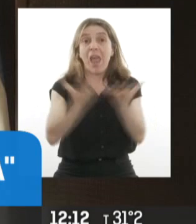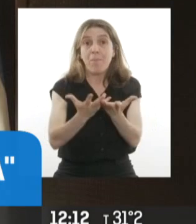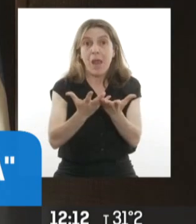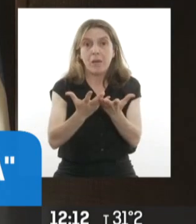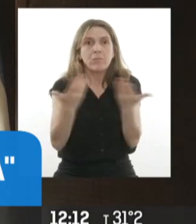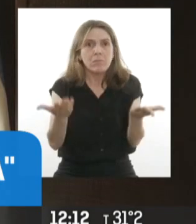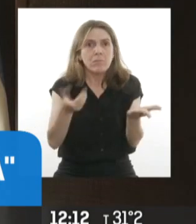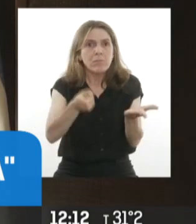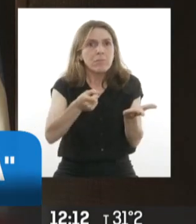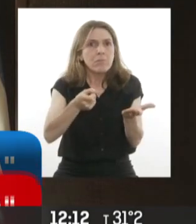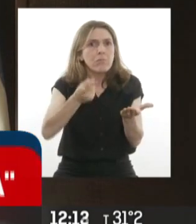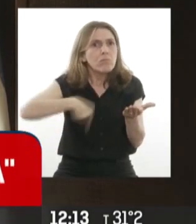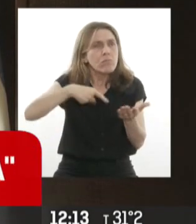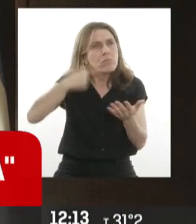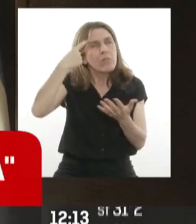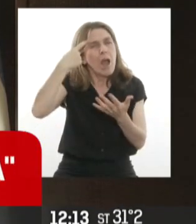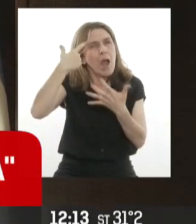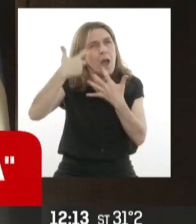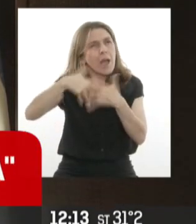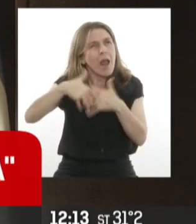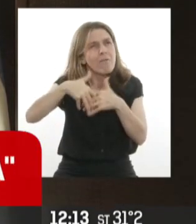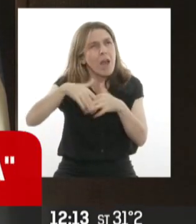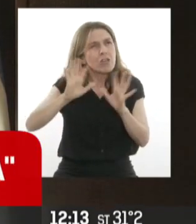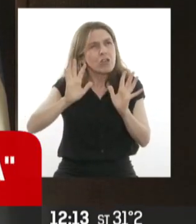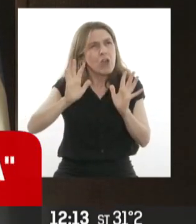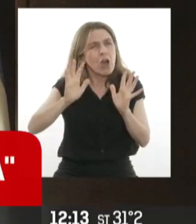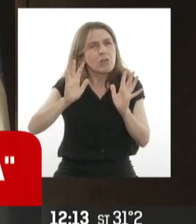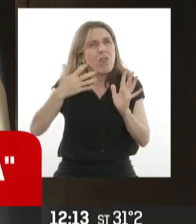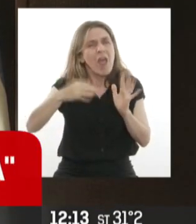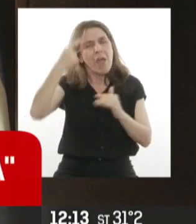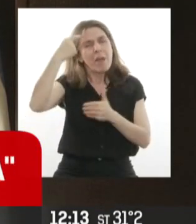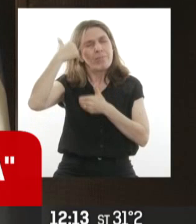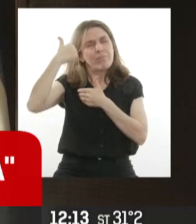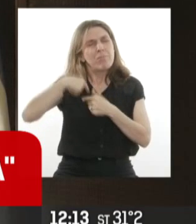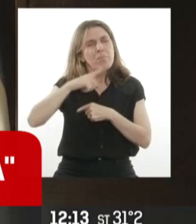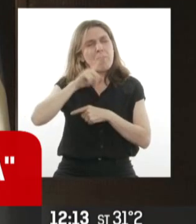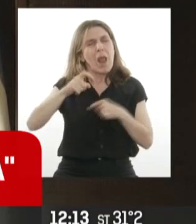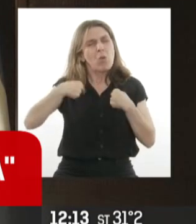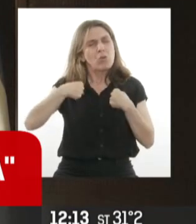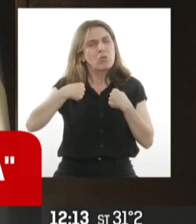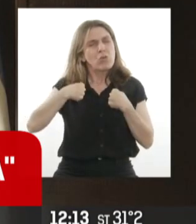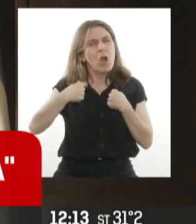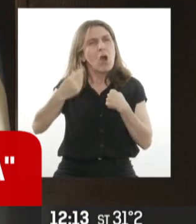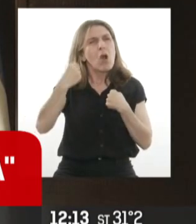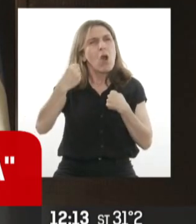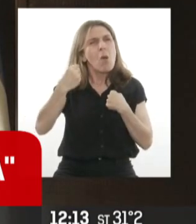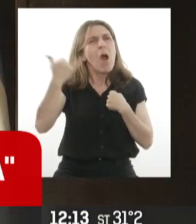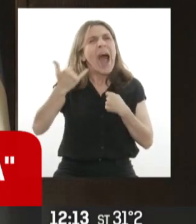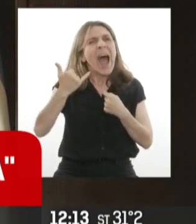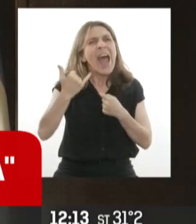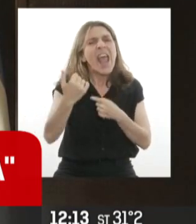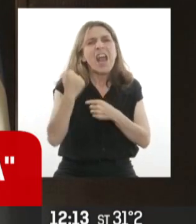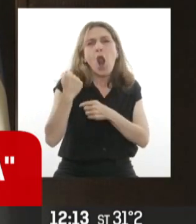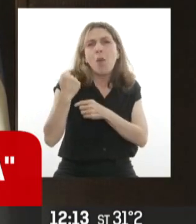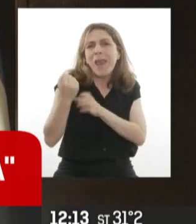Y a la hora de la reflexión, uno indefectiblemente debe preguntarse cuán sólidas eran esas bases